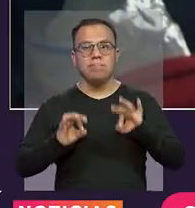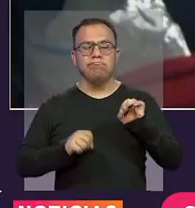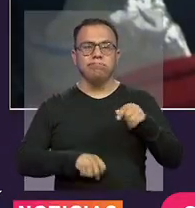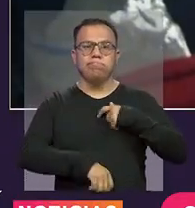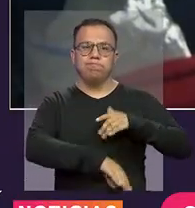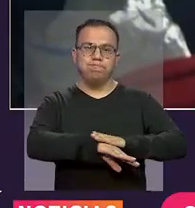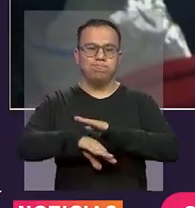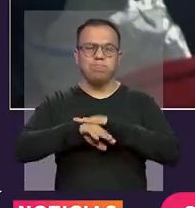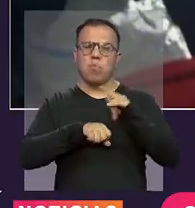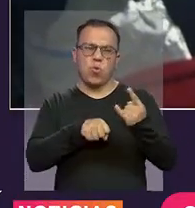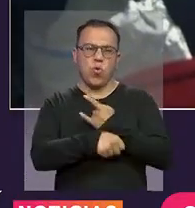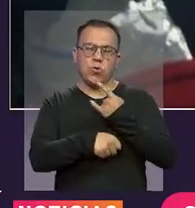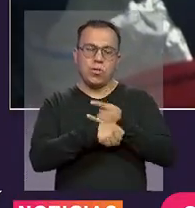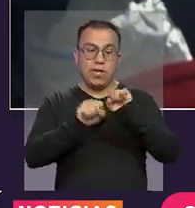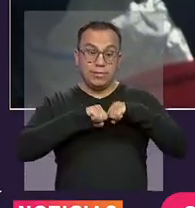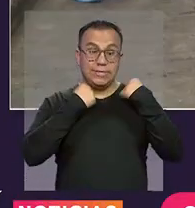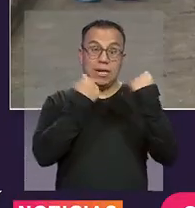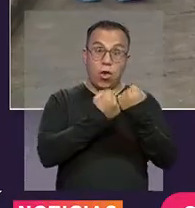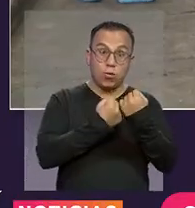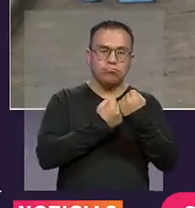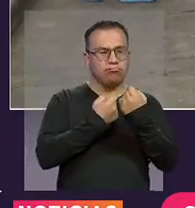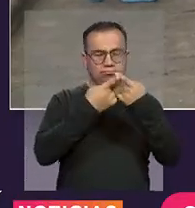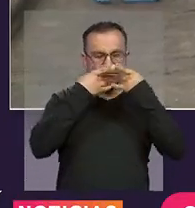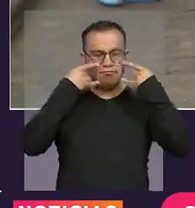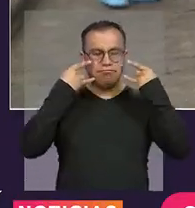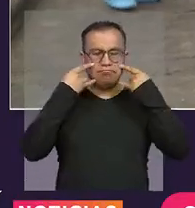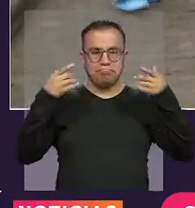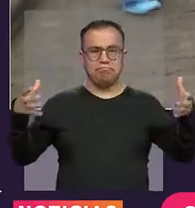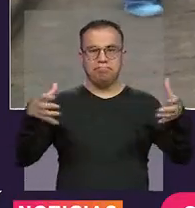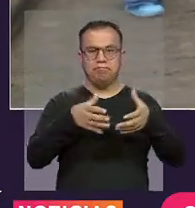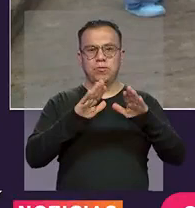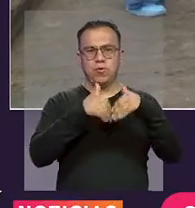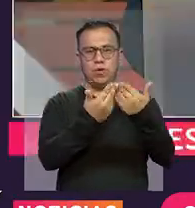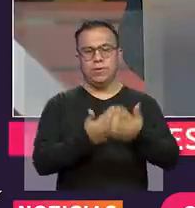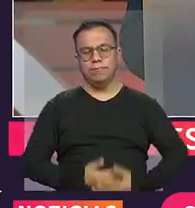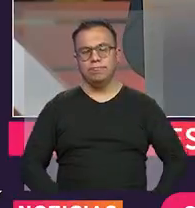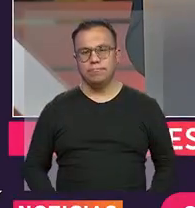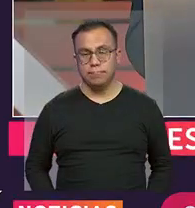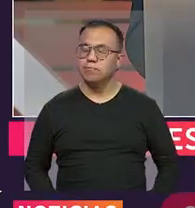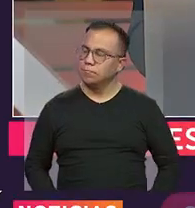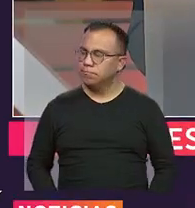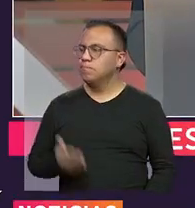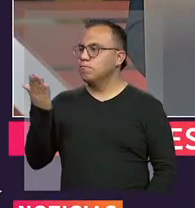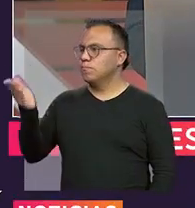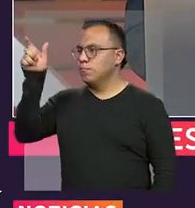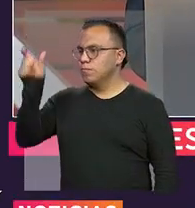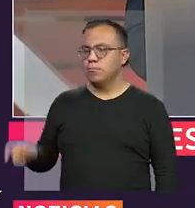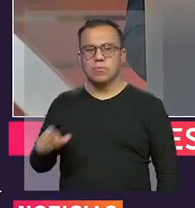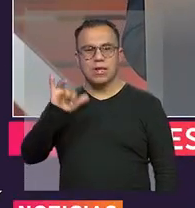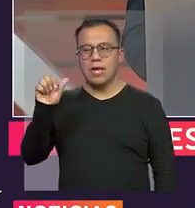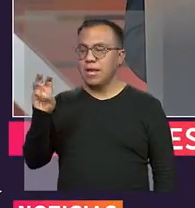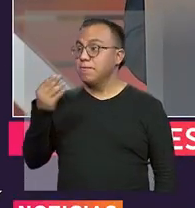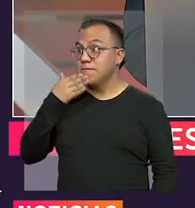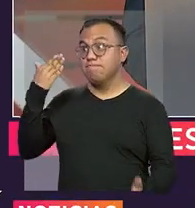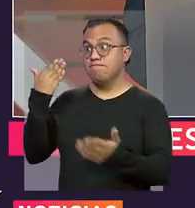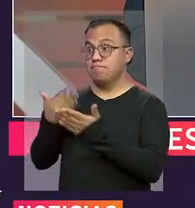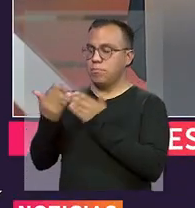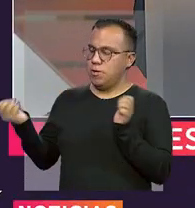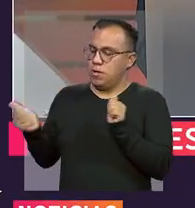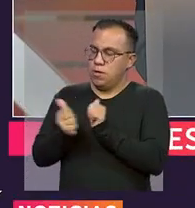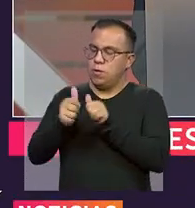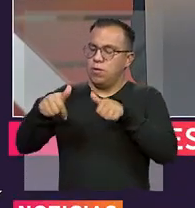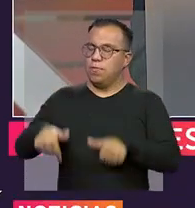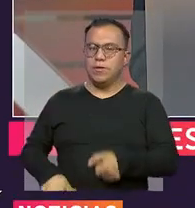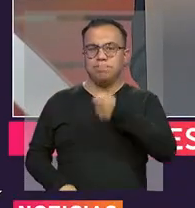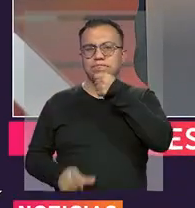flexibilizaría el uso del tapabocas en los espacios cerrados escolares. Epidemiólogo Jaime Ordóñez, muchísimas gracias por acompañarnos